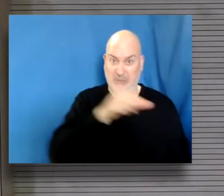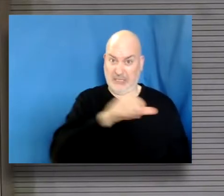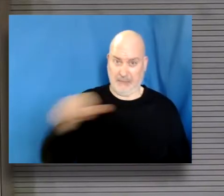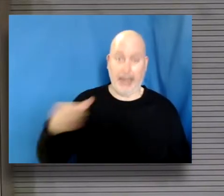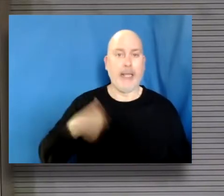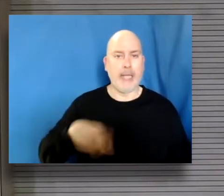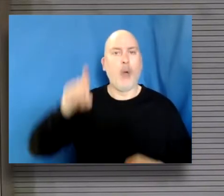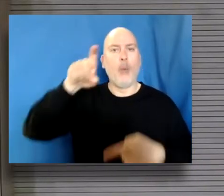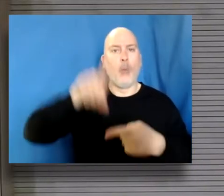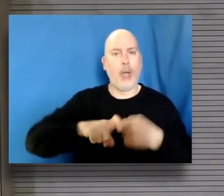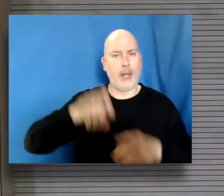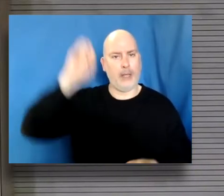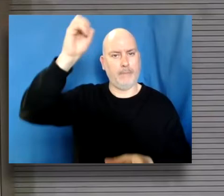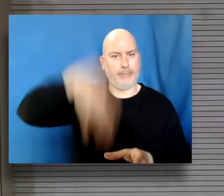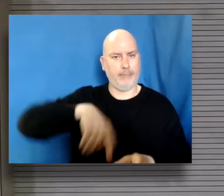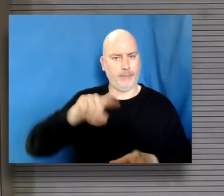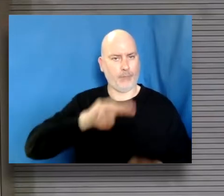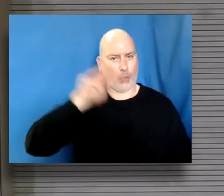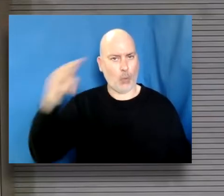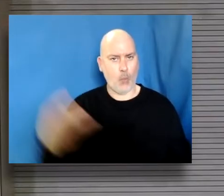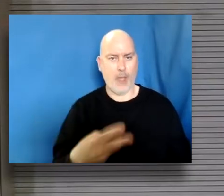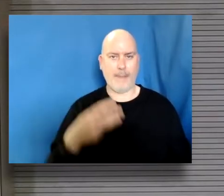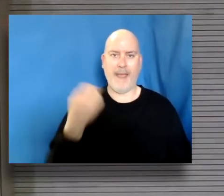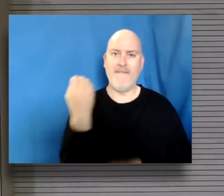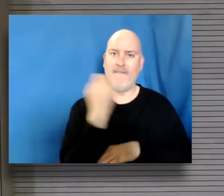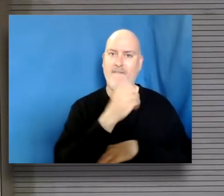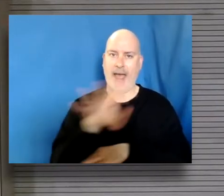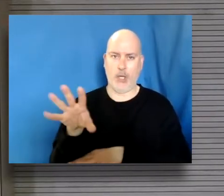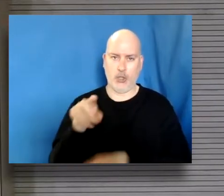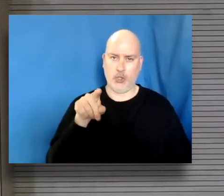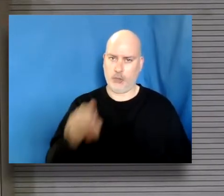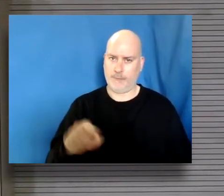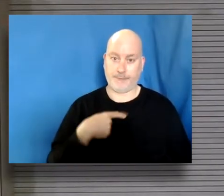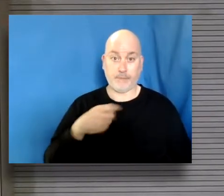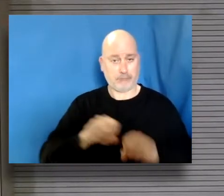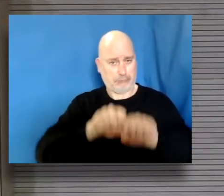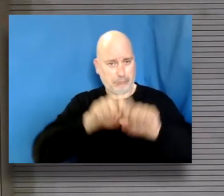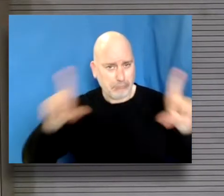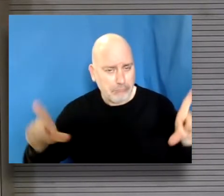tendréis en la página web de Faros, que la podéis consultar sin ningún problema.